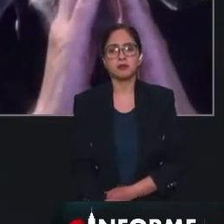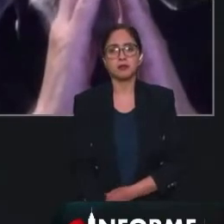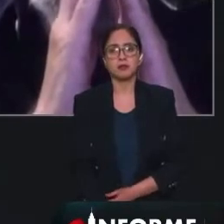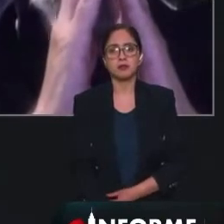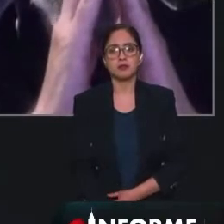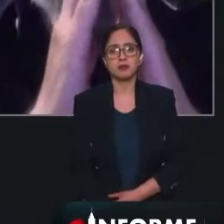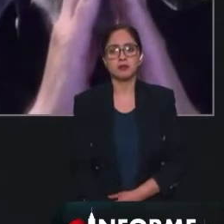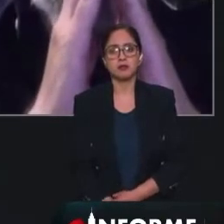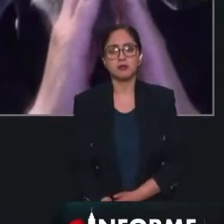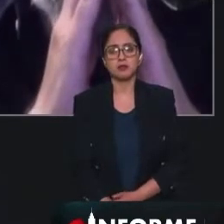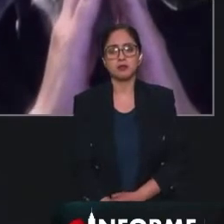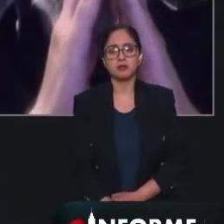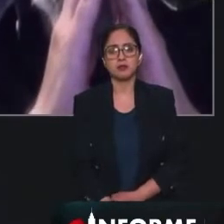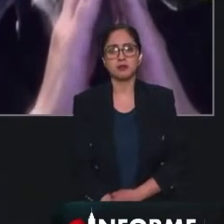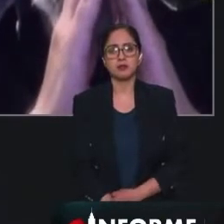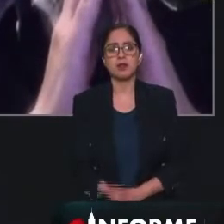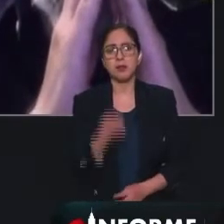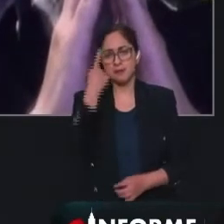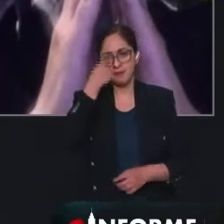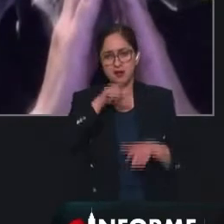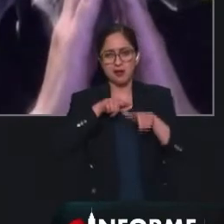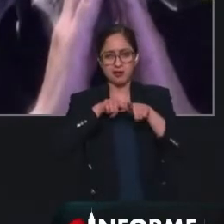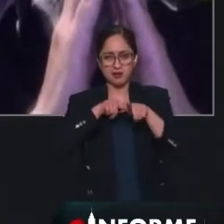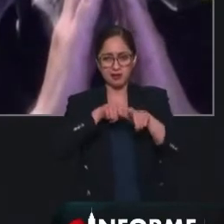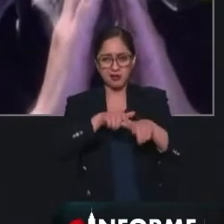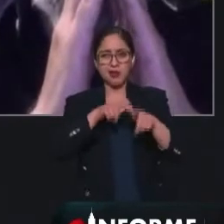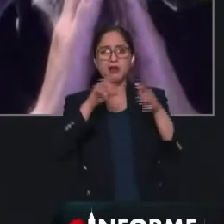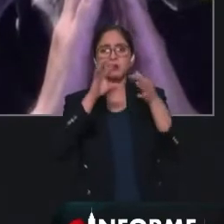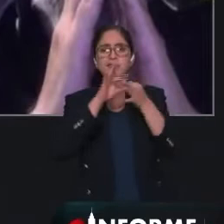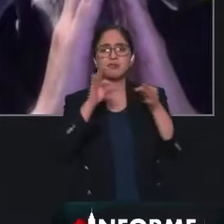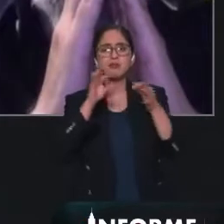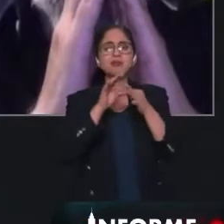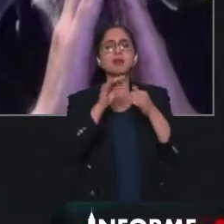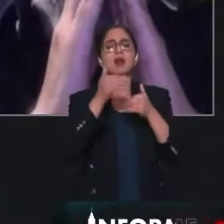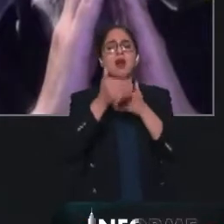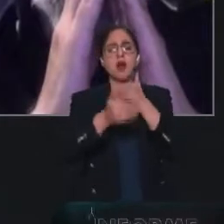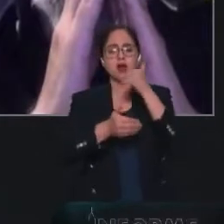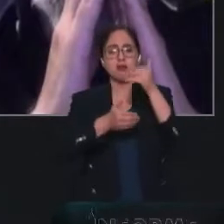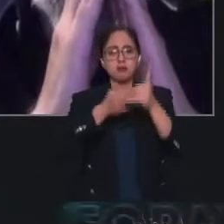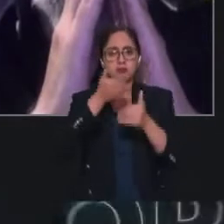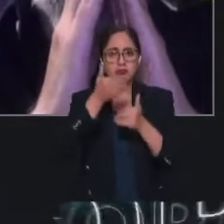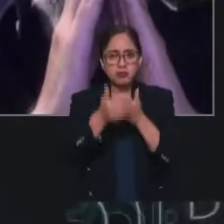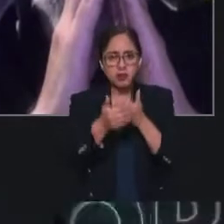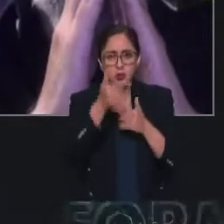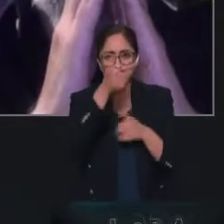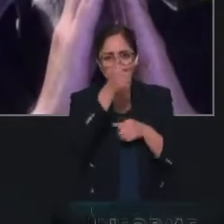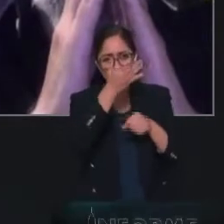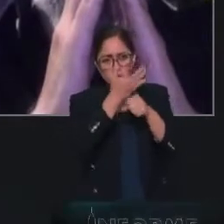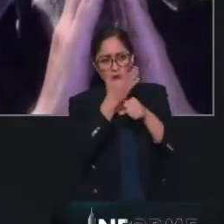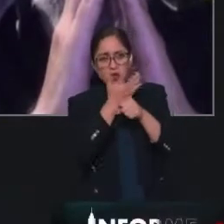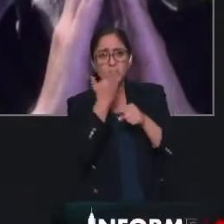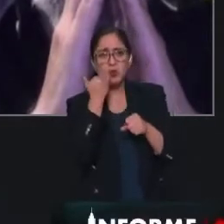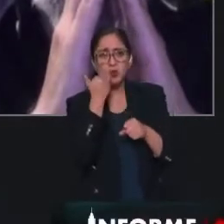primera instancia justamente de los avances, de lo que se puede palpar de la transformación, y en